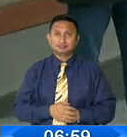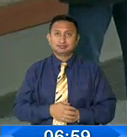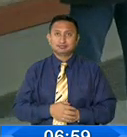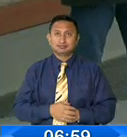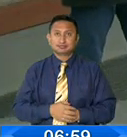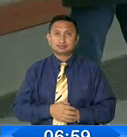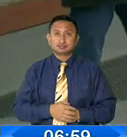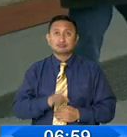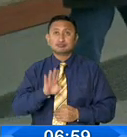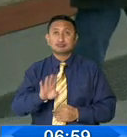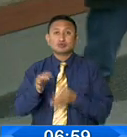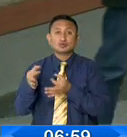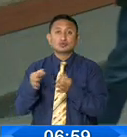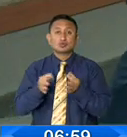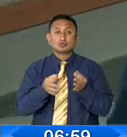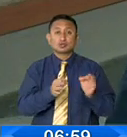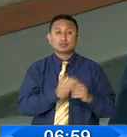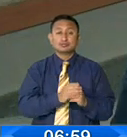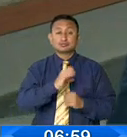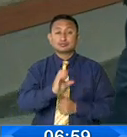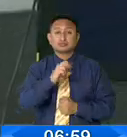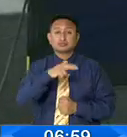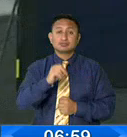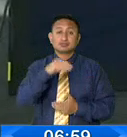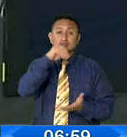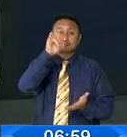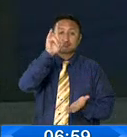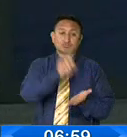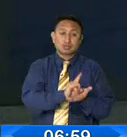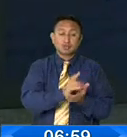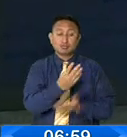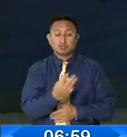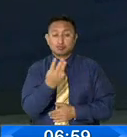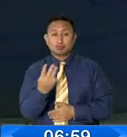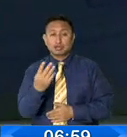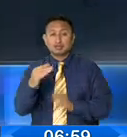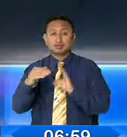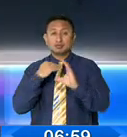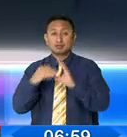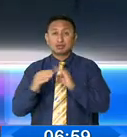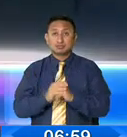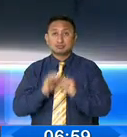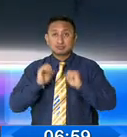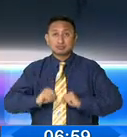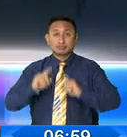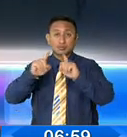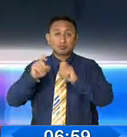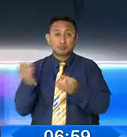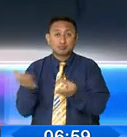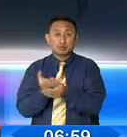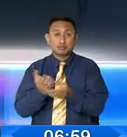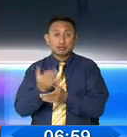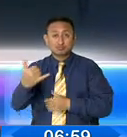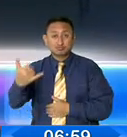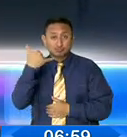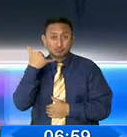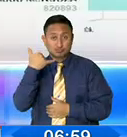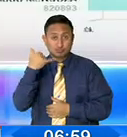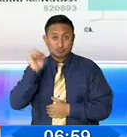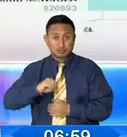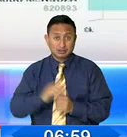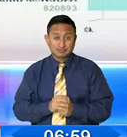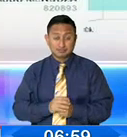canales informativos, CNE App, página web, streaming y consulta de actas en teléfonos inteligentes para